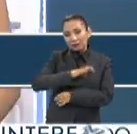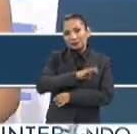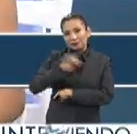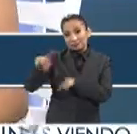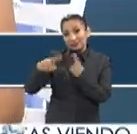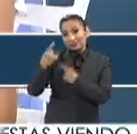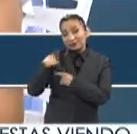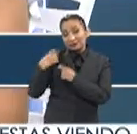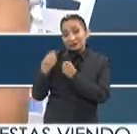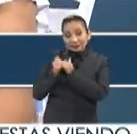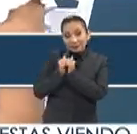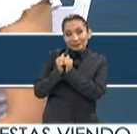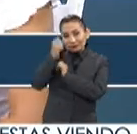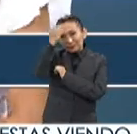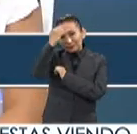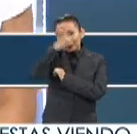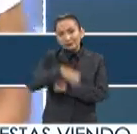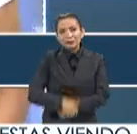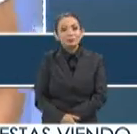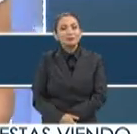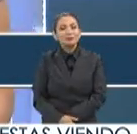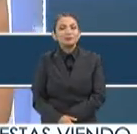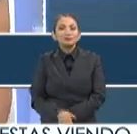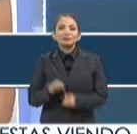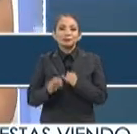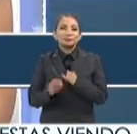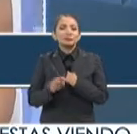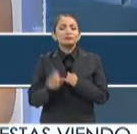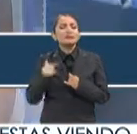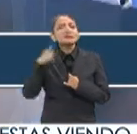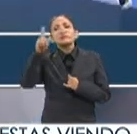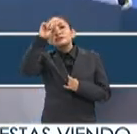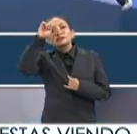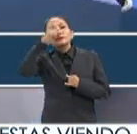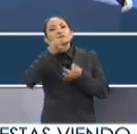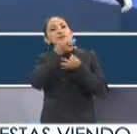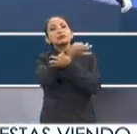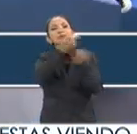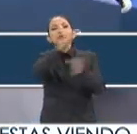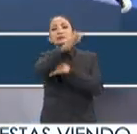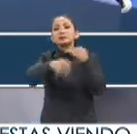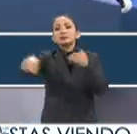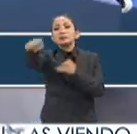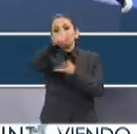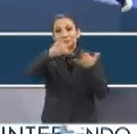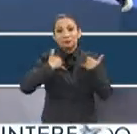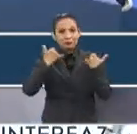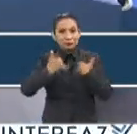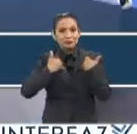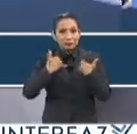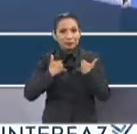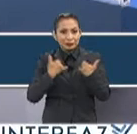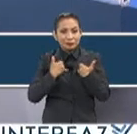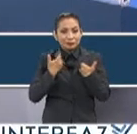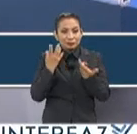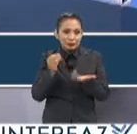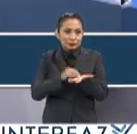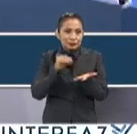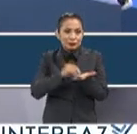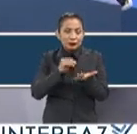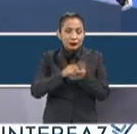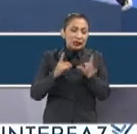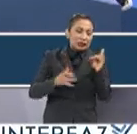de haber vivido con ellos esa experiencia. Claro. Pues finalmente, Alejandra, ¿qué mensaje le darías a todos aquellos jóvenes que todavía